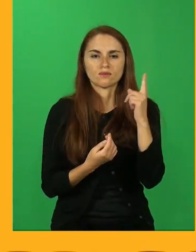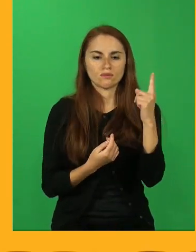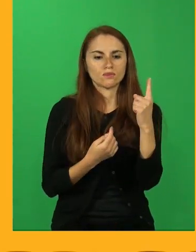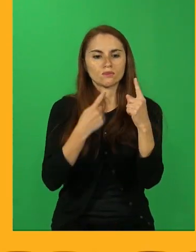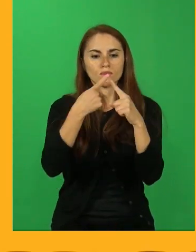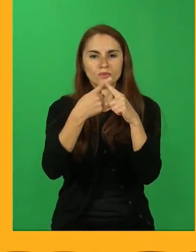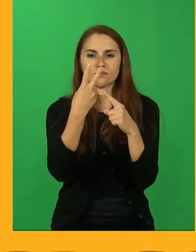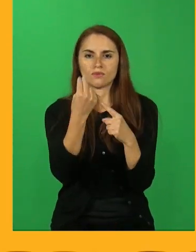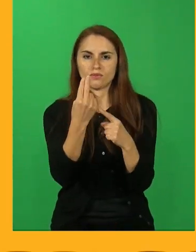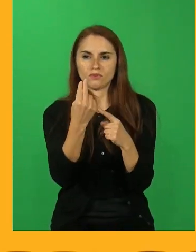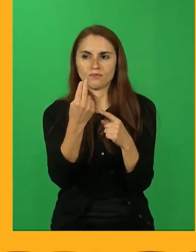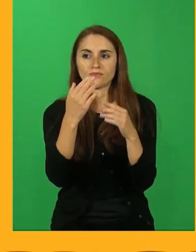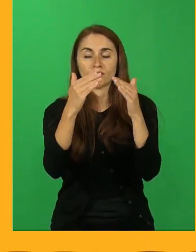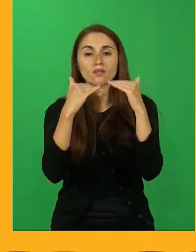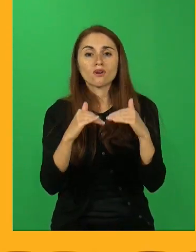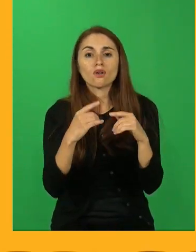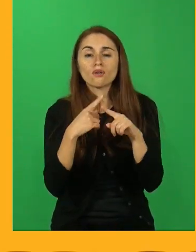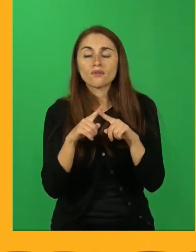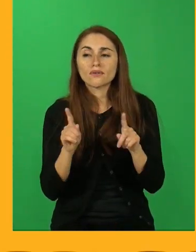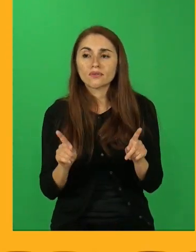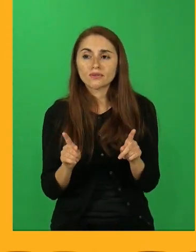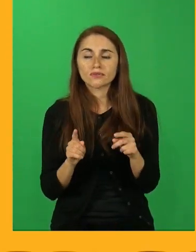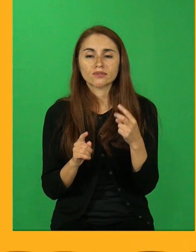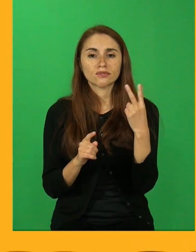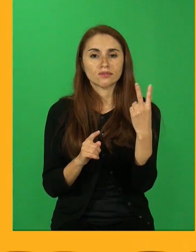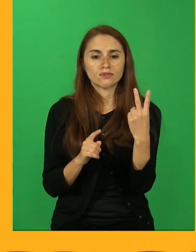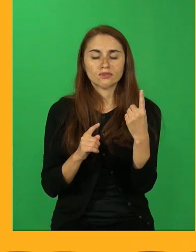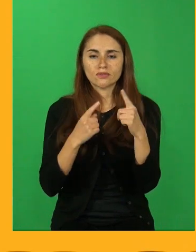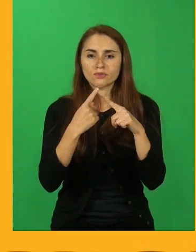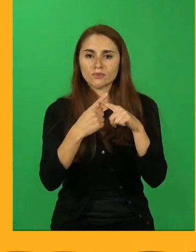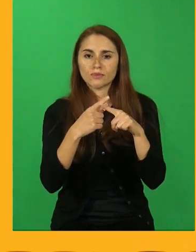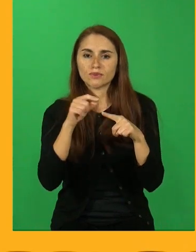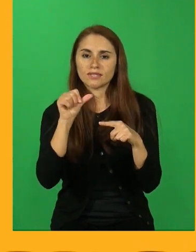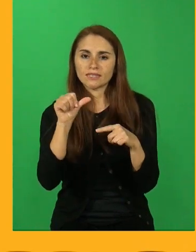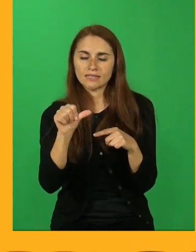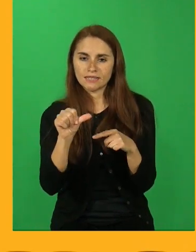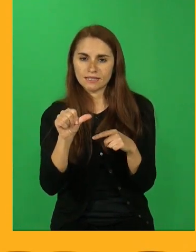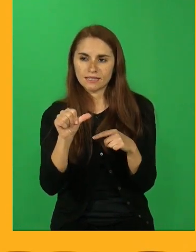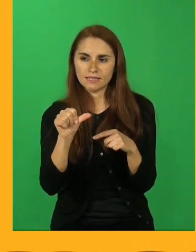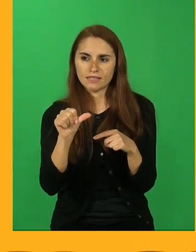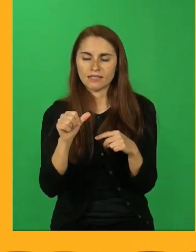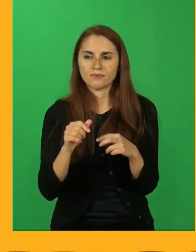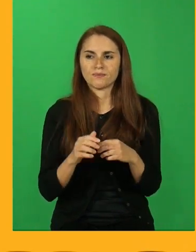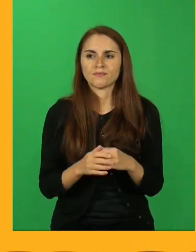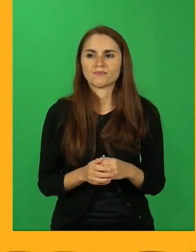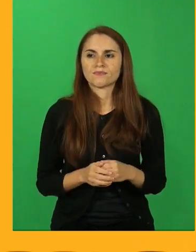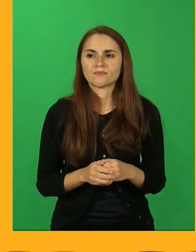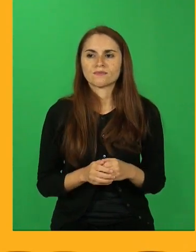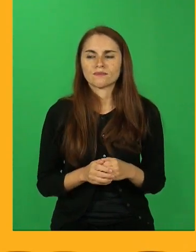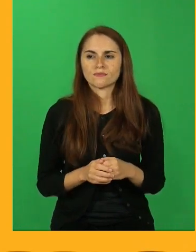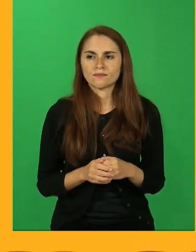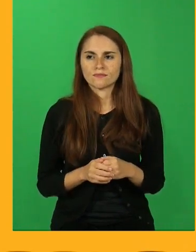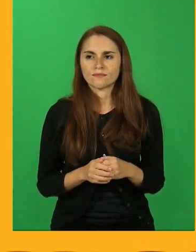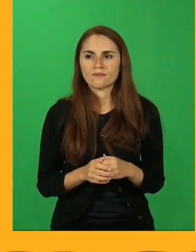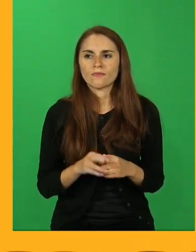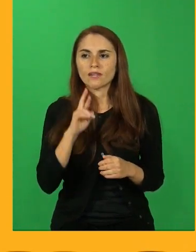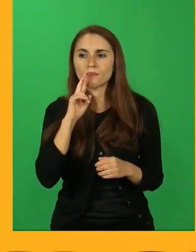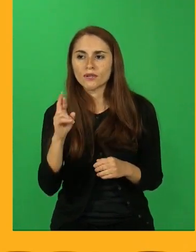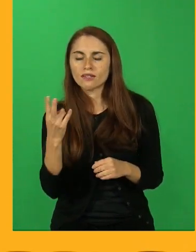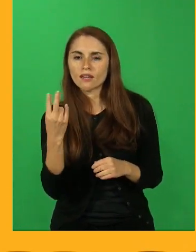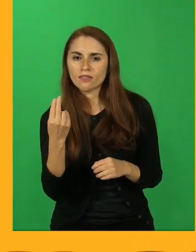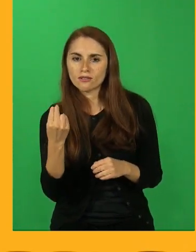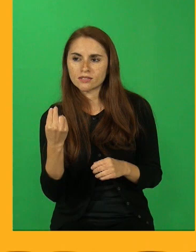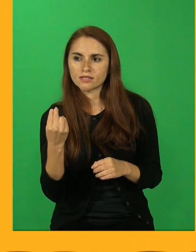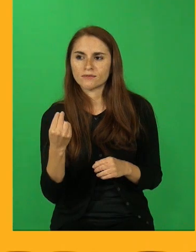vez. ¿No es cierto? Otros factores de 12 son el 2 por el 6, 2 por 6, 12. Y